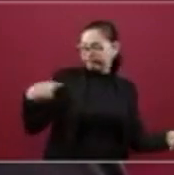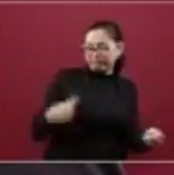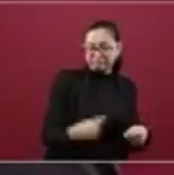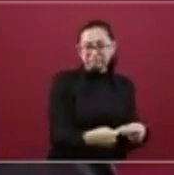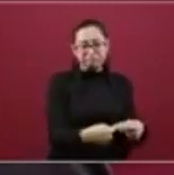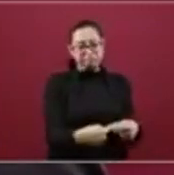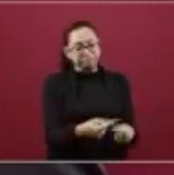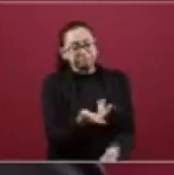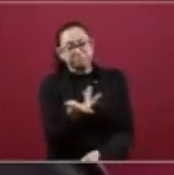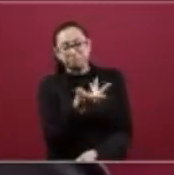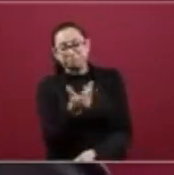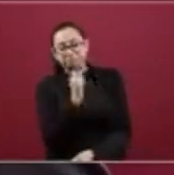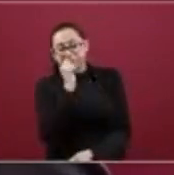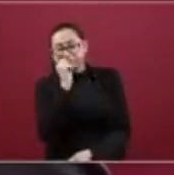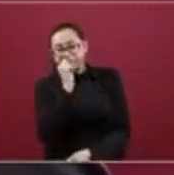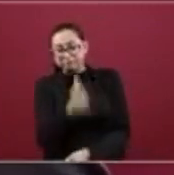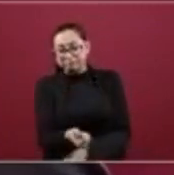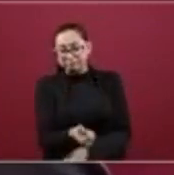no lo han hecho.